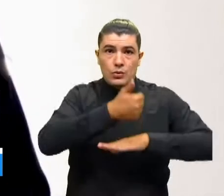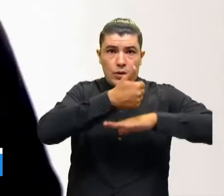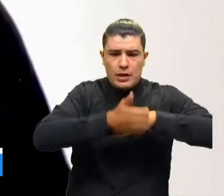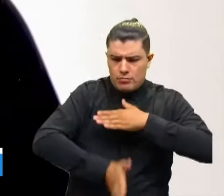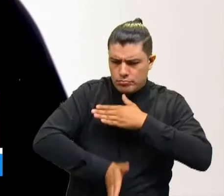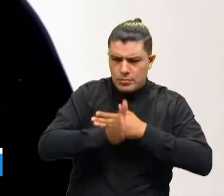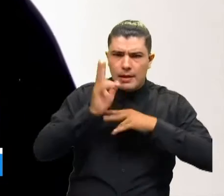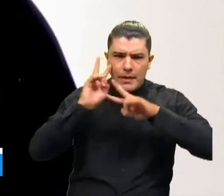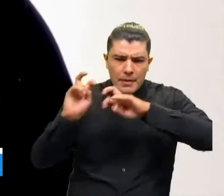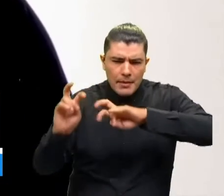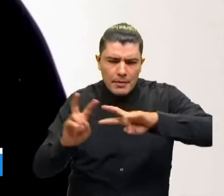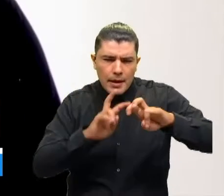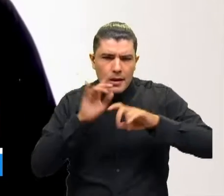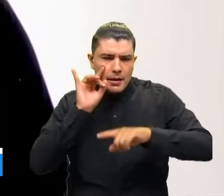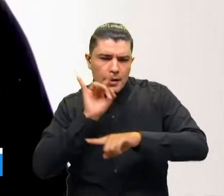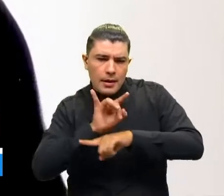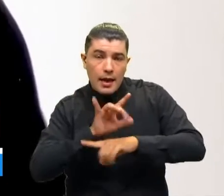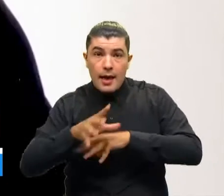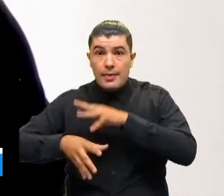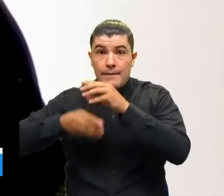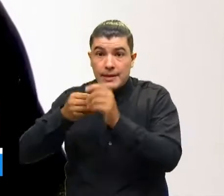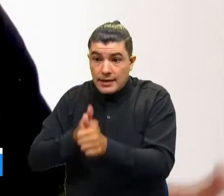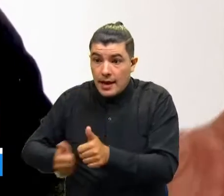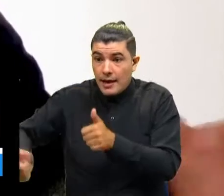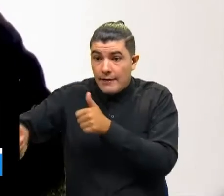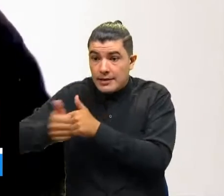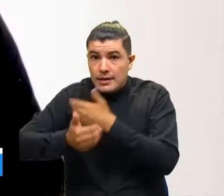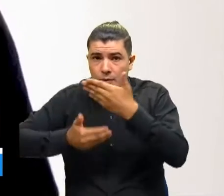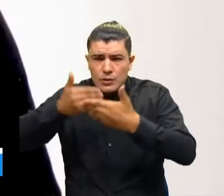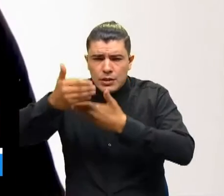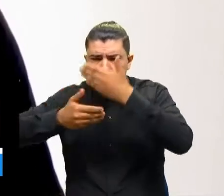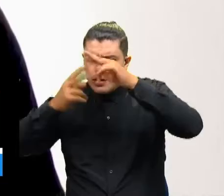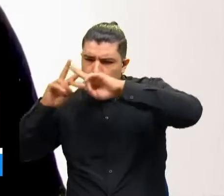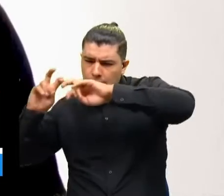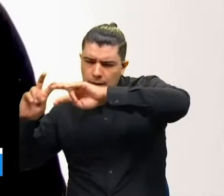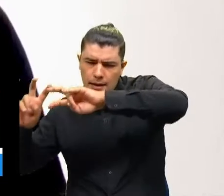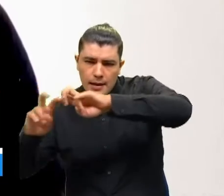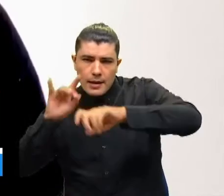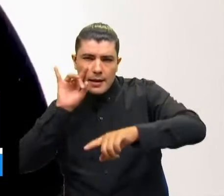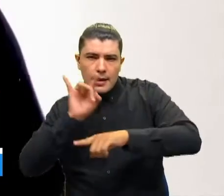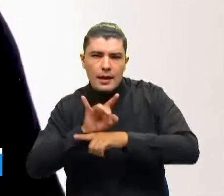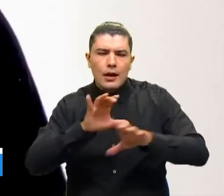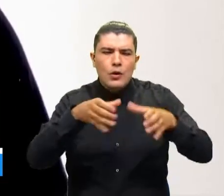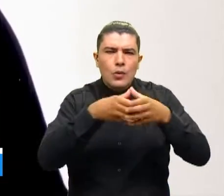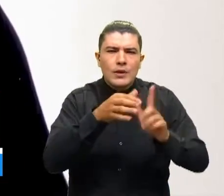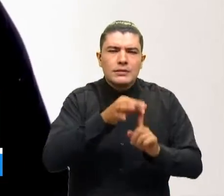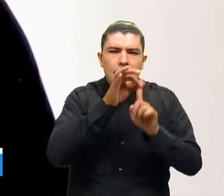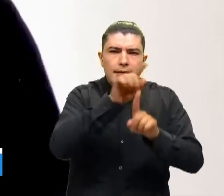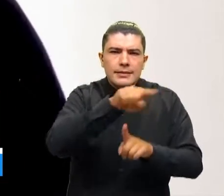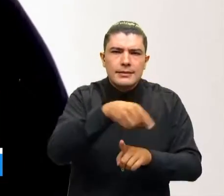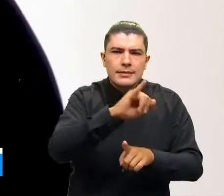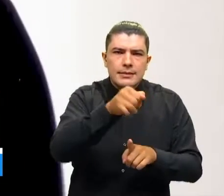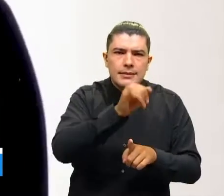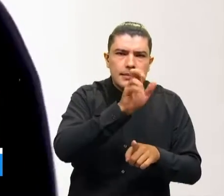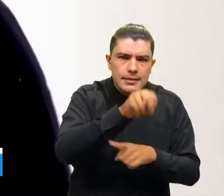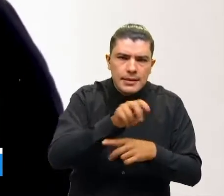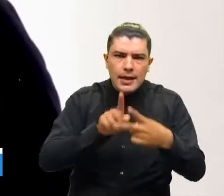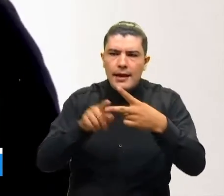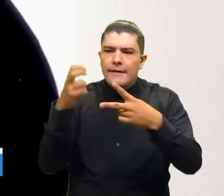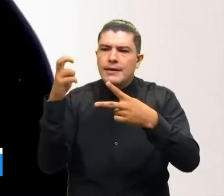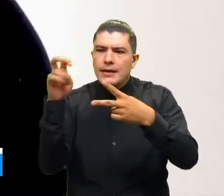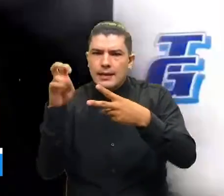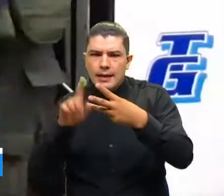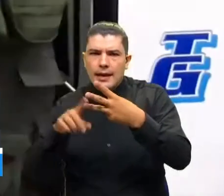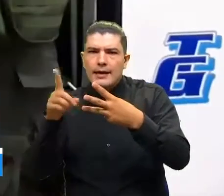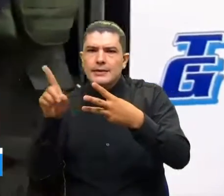pero también avanza todo lo relacionado con la investigación. Por supuesto, desde SIJÍN, desde Fiscalía, pero también desde CIPOL,